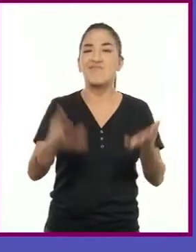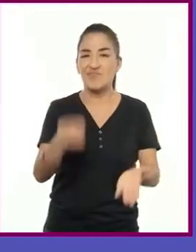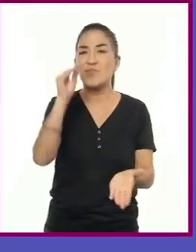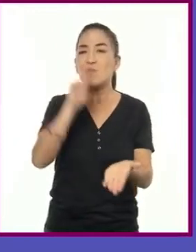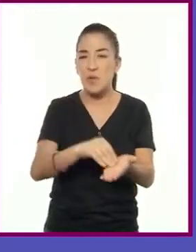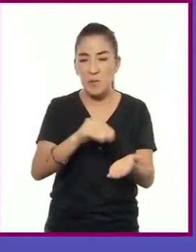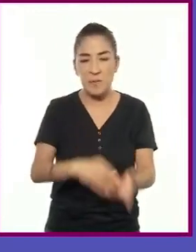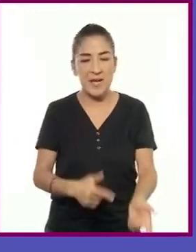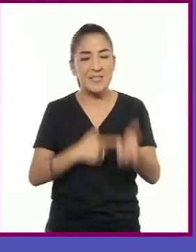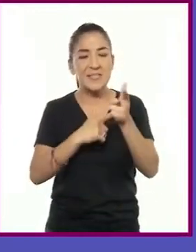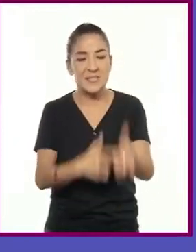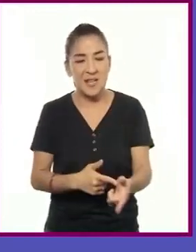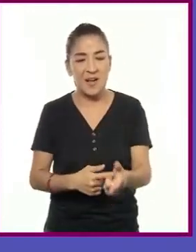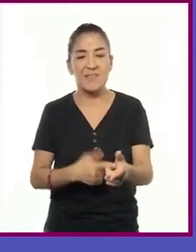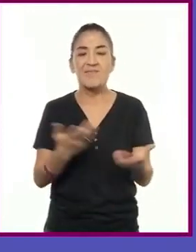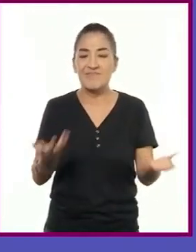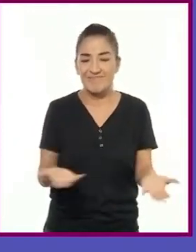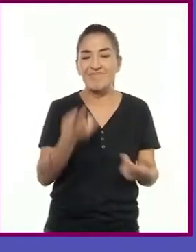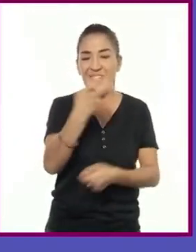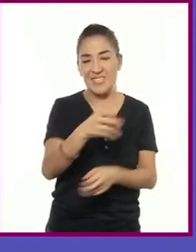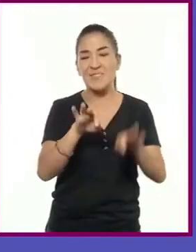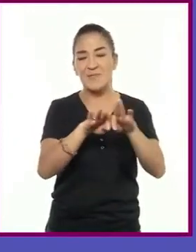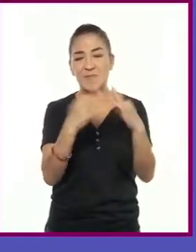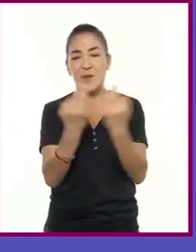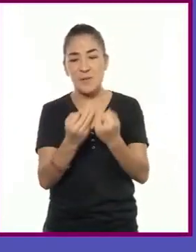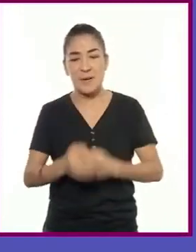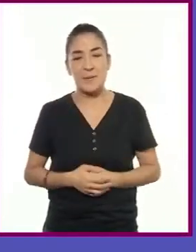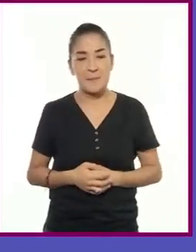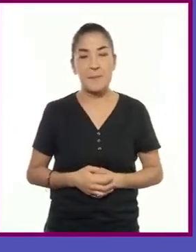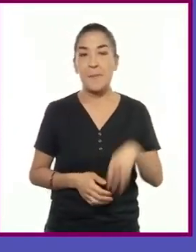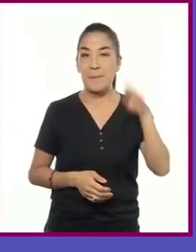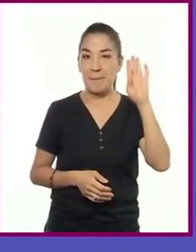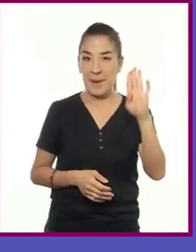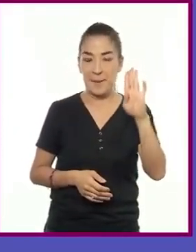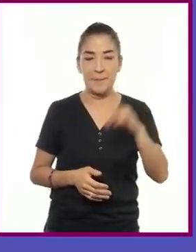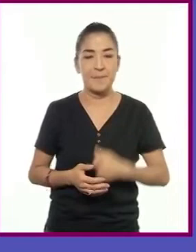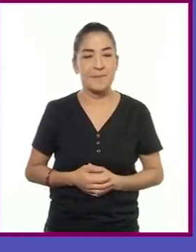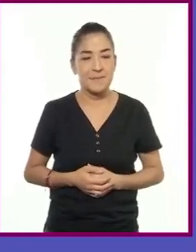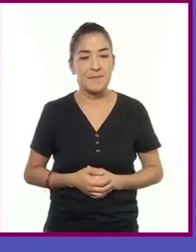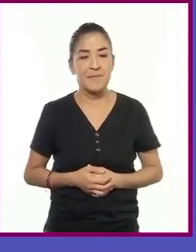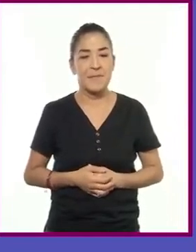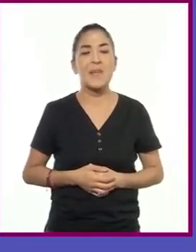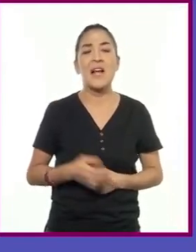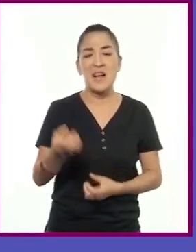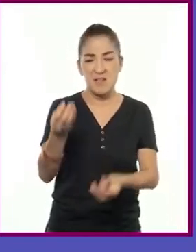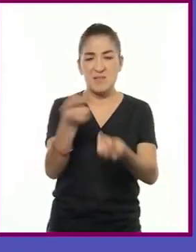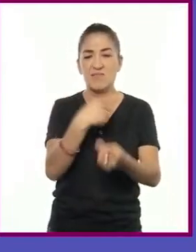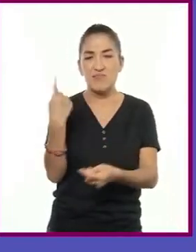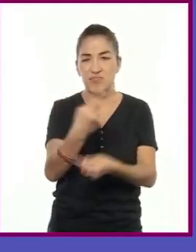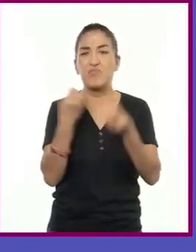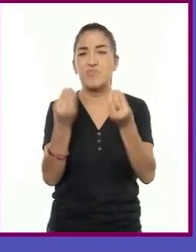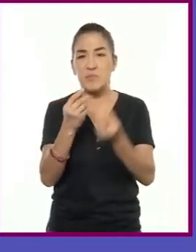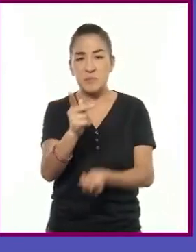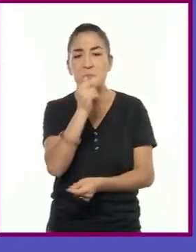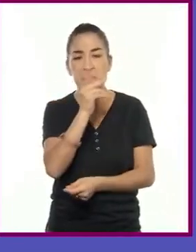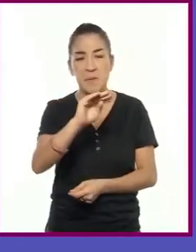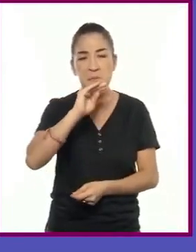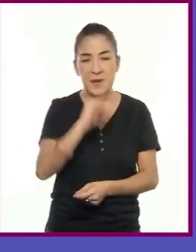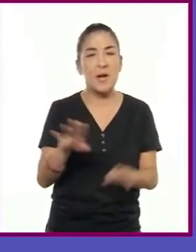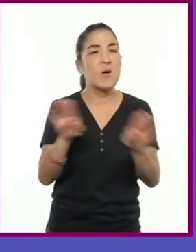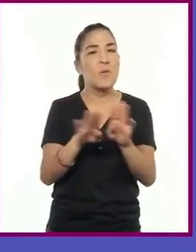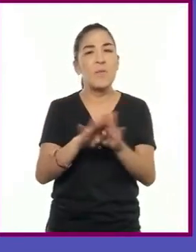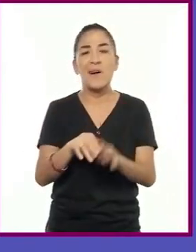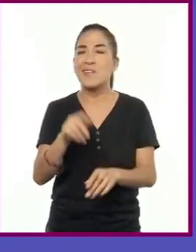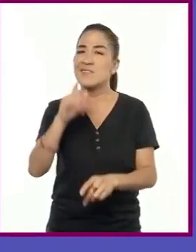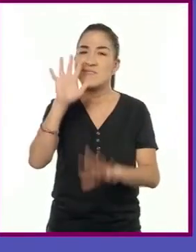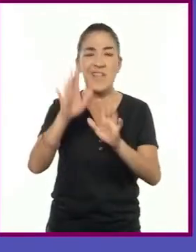se sigue actuando de esta manera. Inciso B. Muchos padres creen que deben prohibir a sus hijos el uso